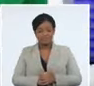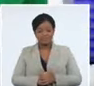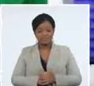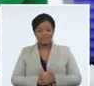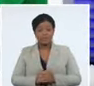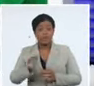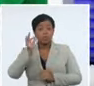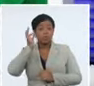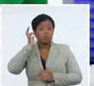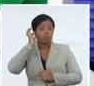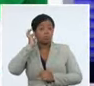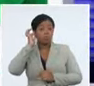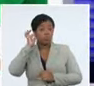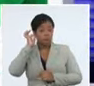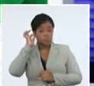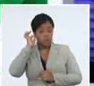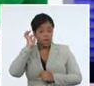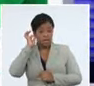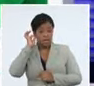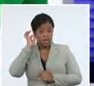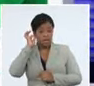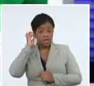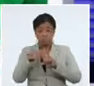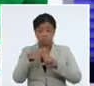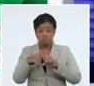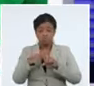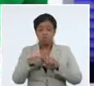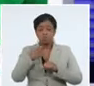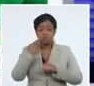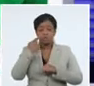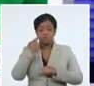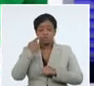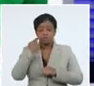Se mantiene con un